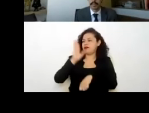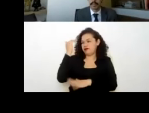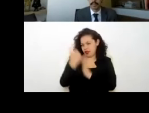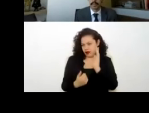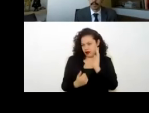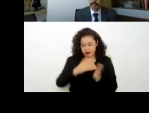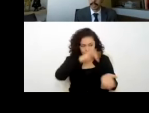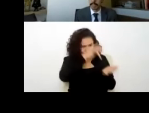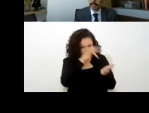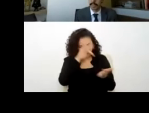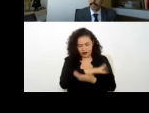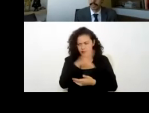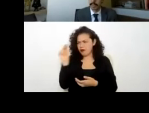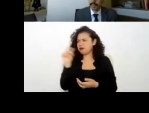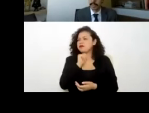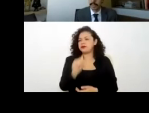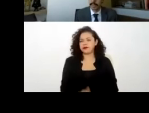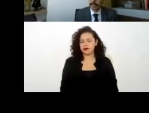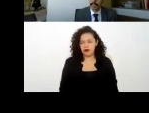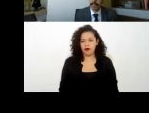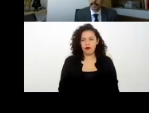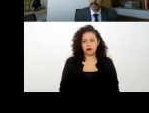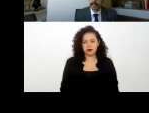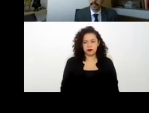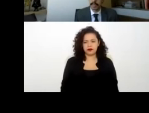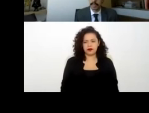Gracias. No, ¿de qué?